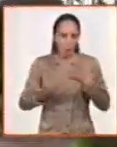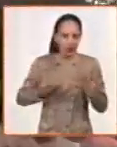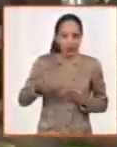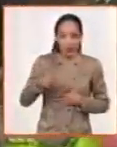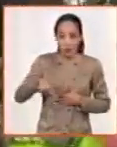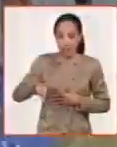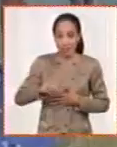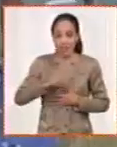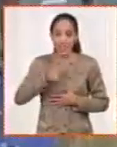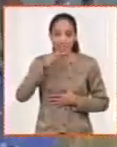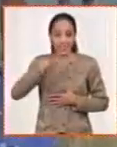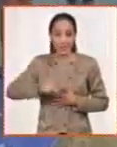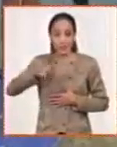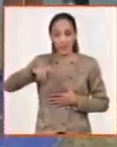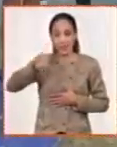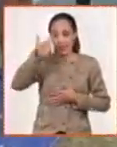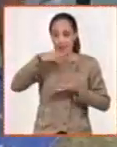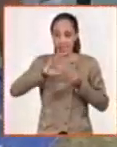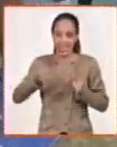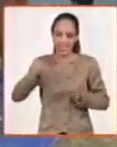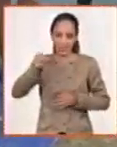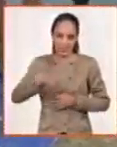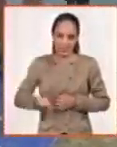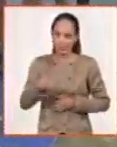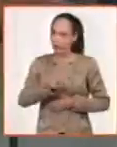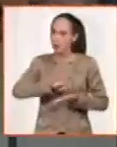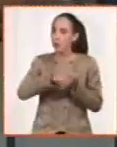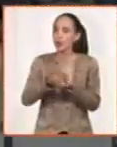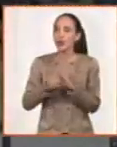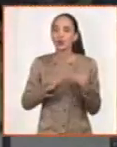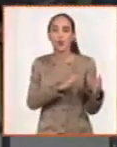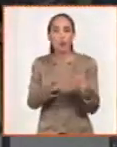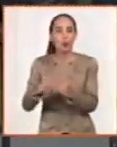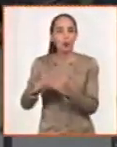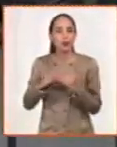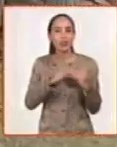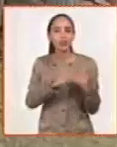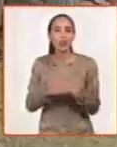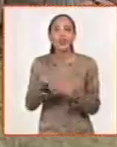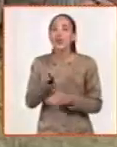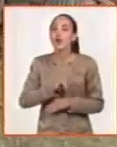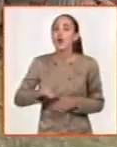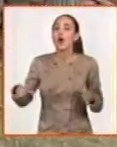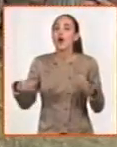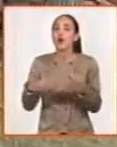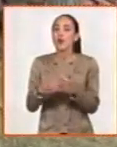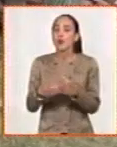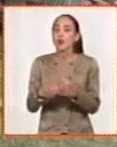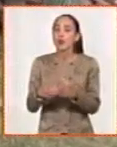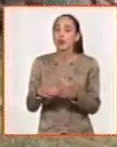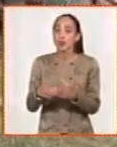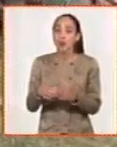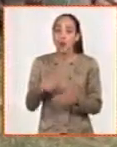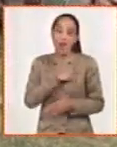misa. También se sumaron proyectos comunitarios y del movimiento de aficionados. En el proyecto